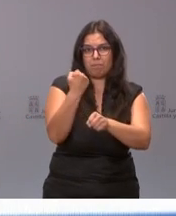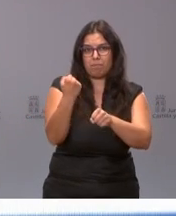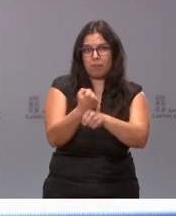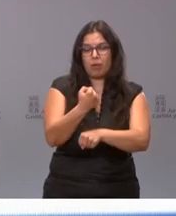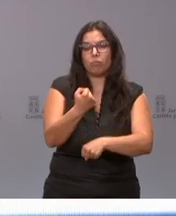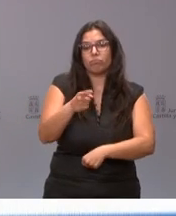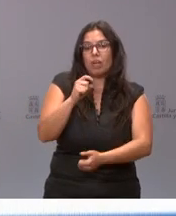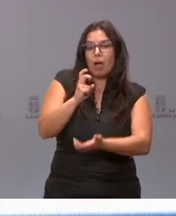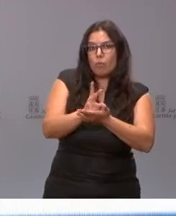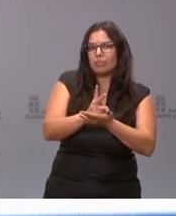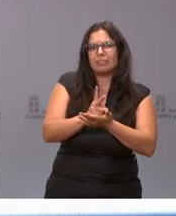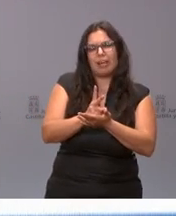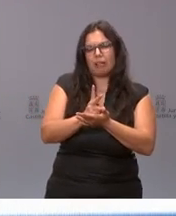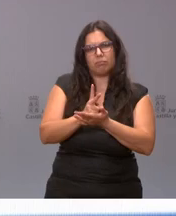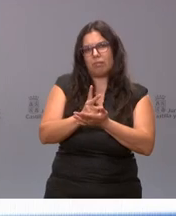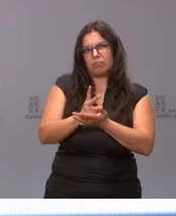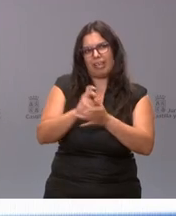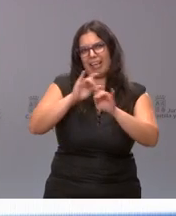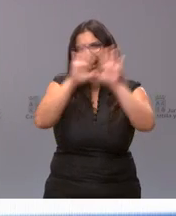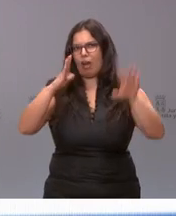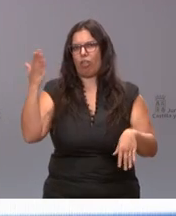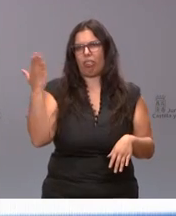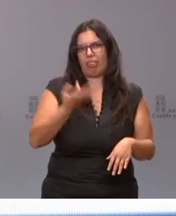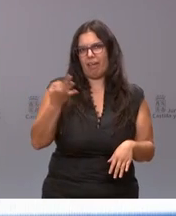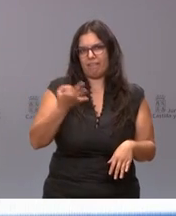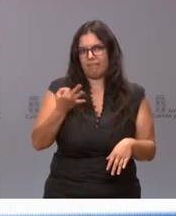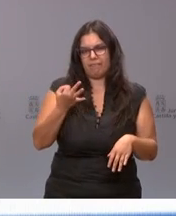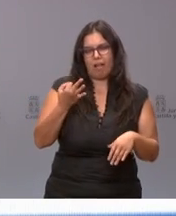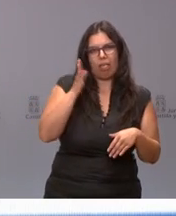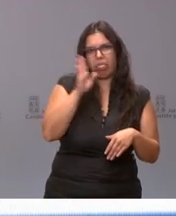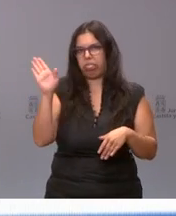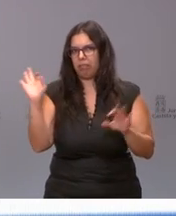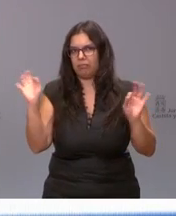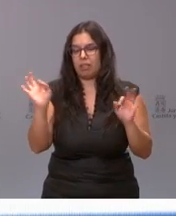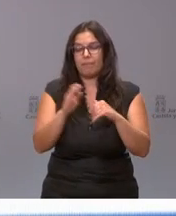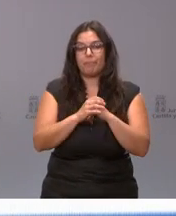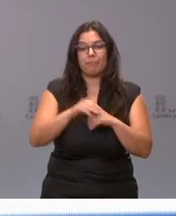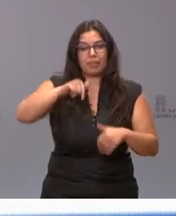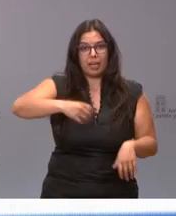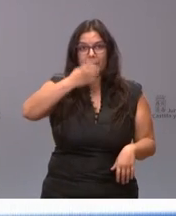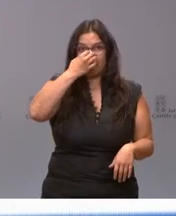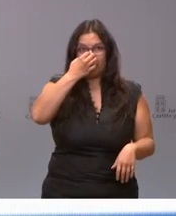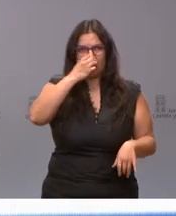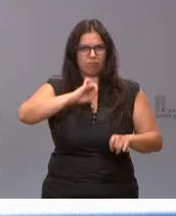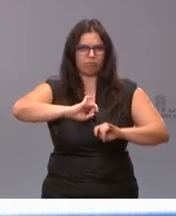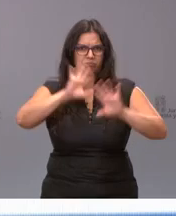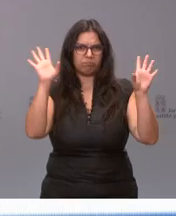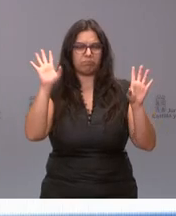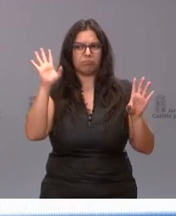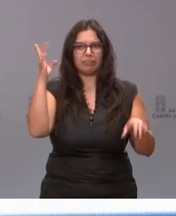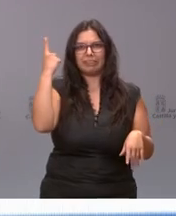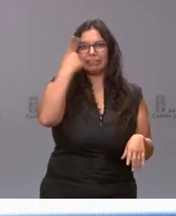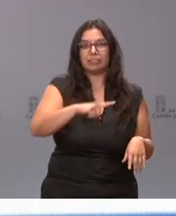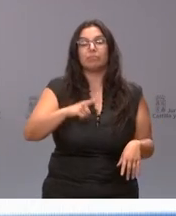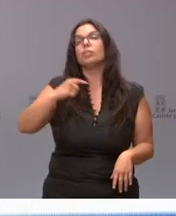esta apuesta debe de ser inequívoca. En Medina del Campo, sin duda alguna, estamos convencidos de ello, y